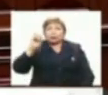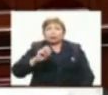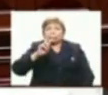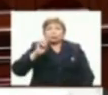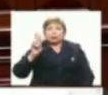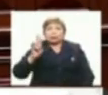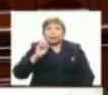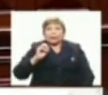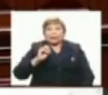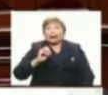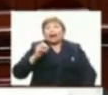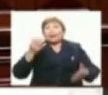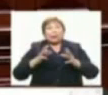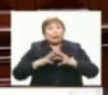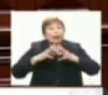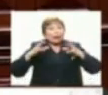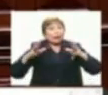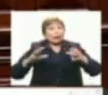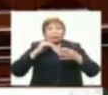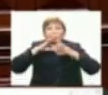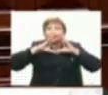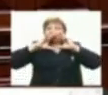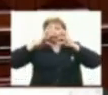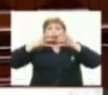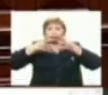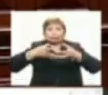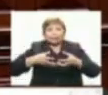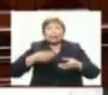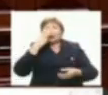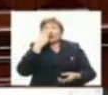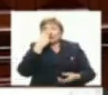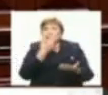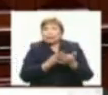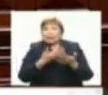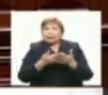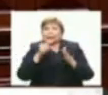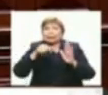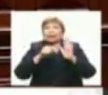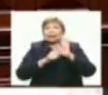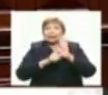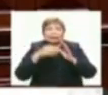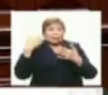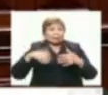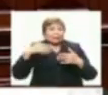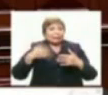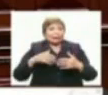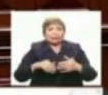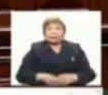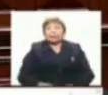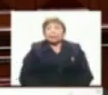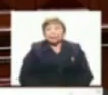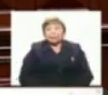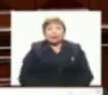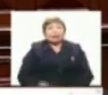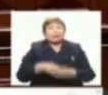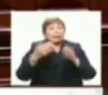2020. Por la globalización y el calentamiento global, se prevé que esta realidad se agravará. Para